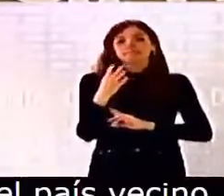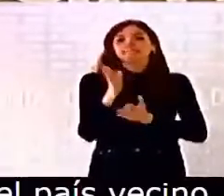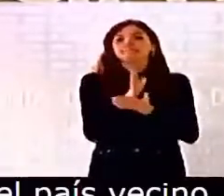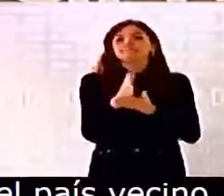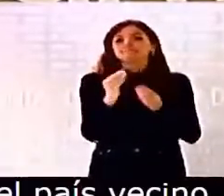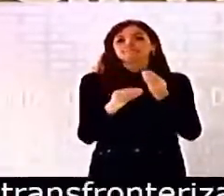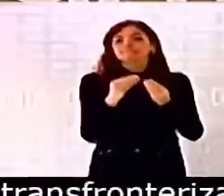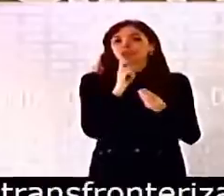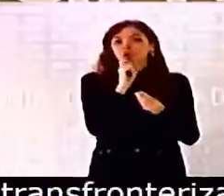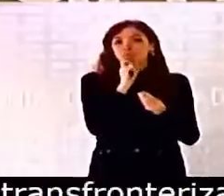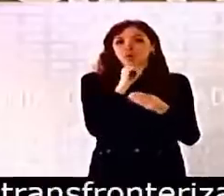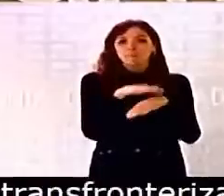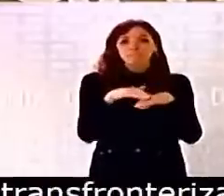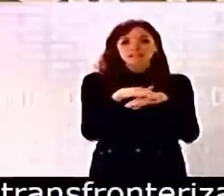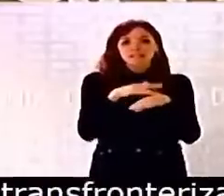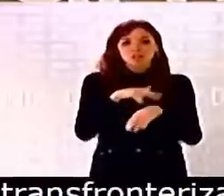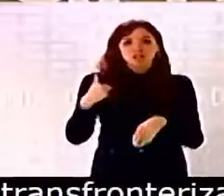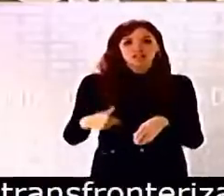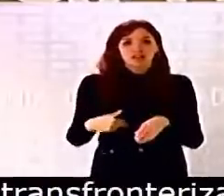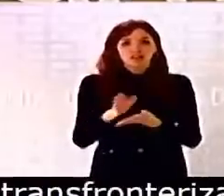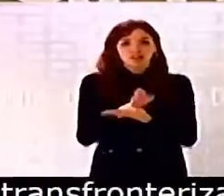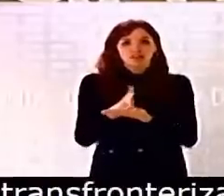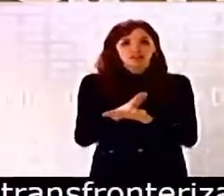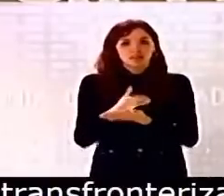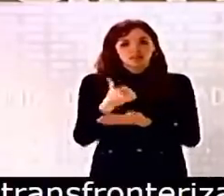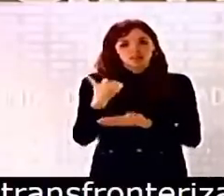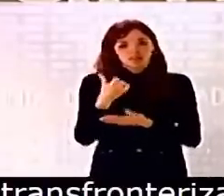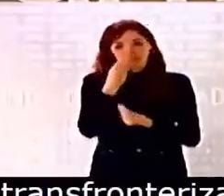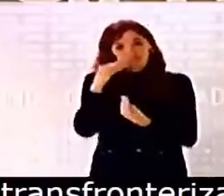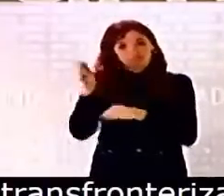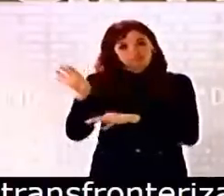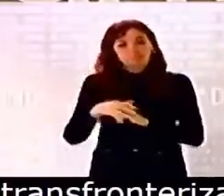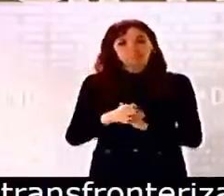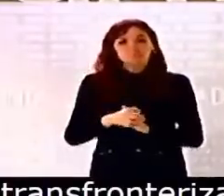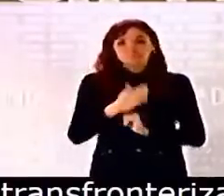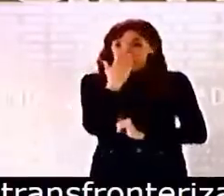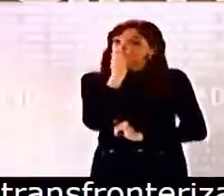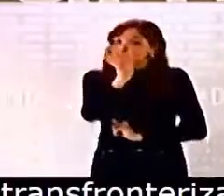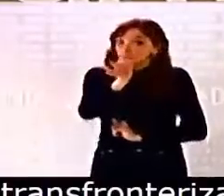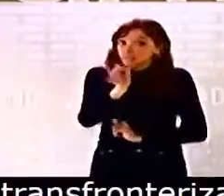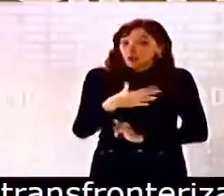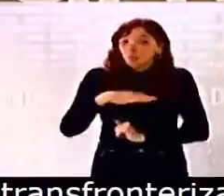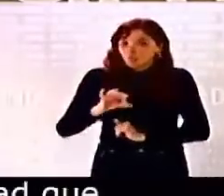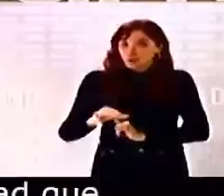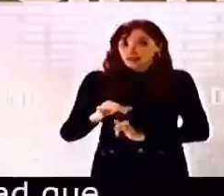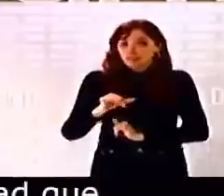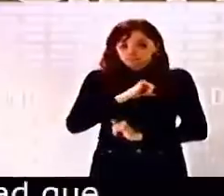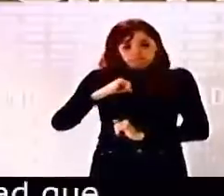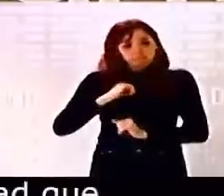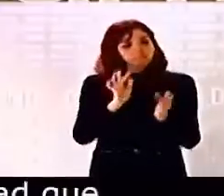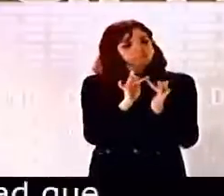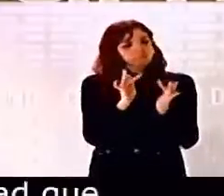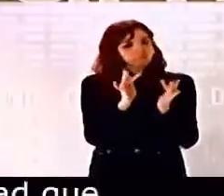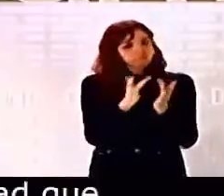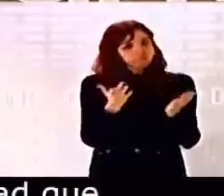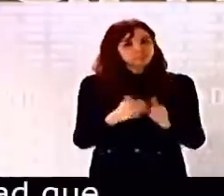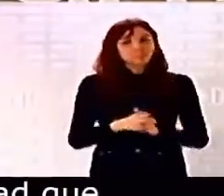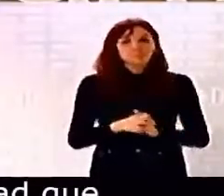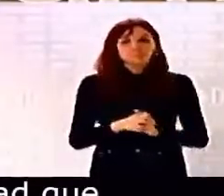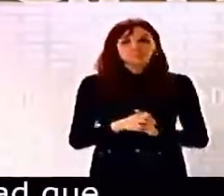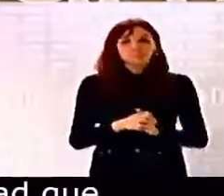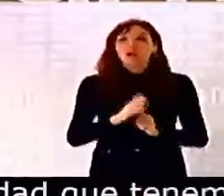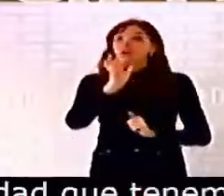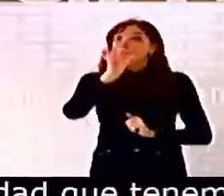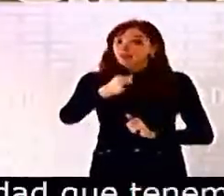Sanidad. Es verdad que bilateralmente se pueden establecer contactos, es verdad que tenemos una eurociudad y que tenemos